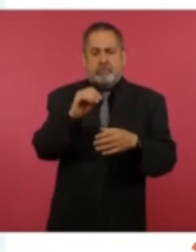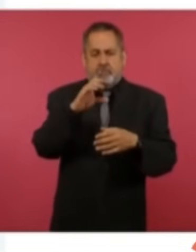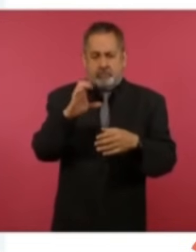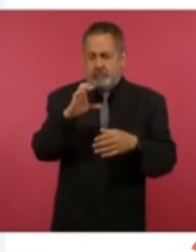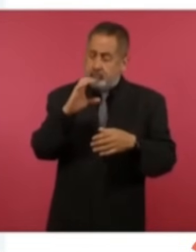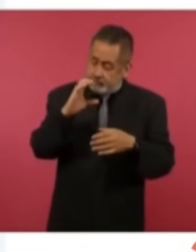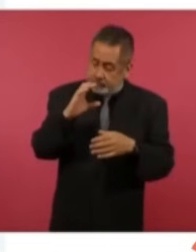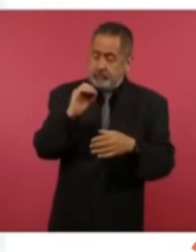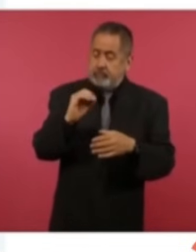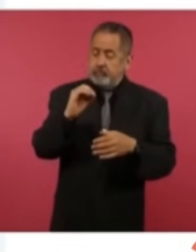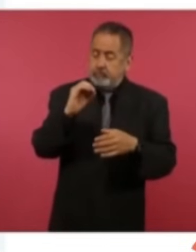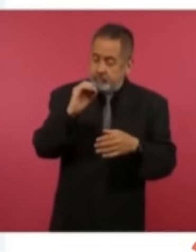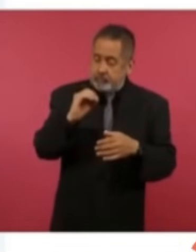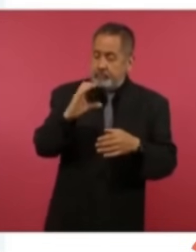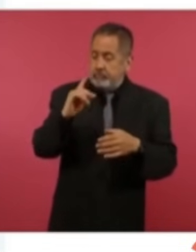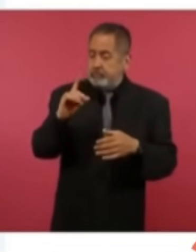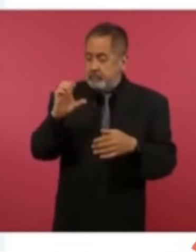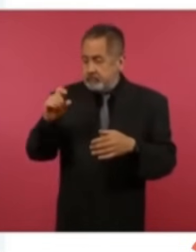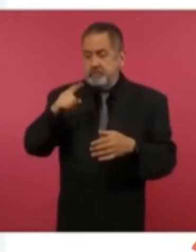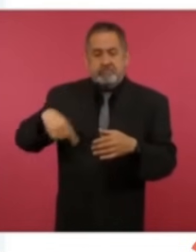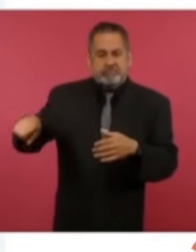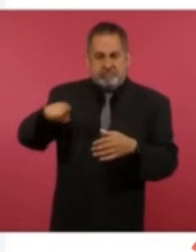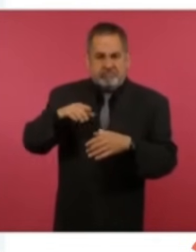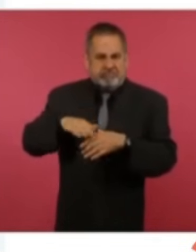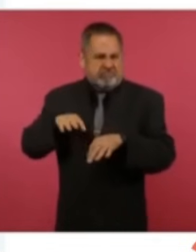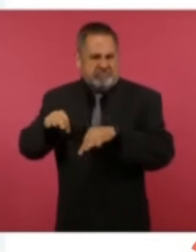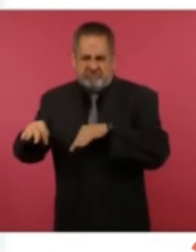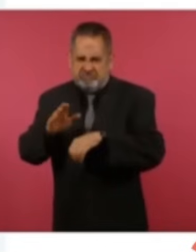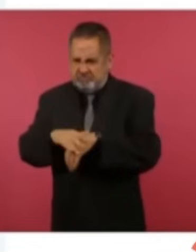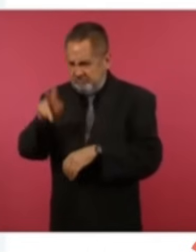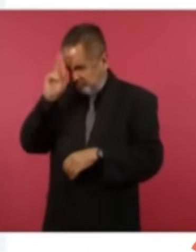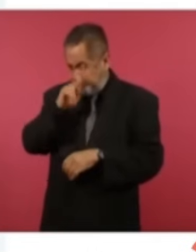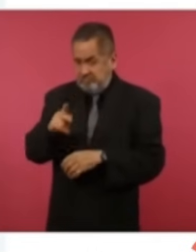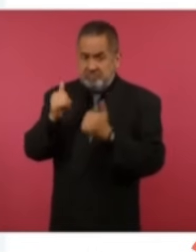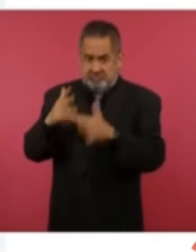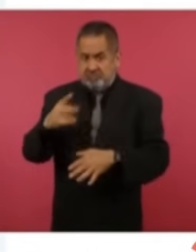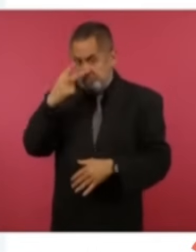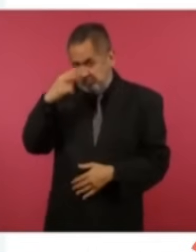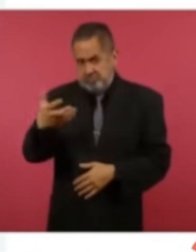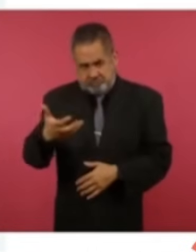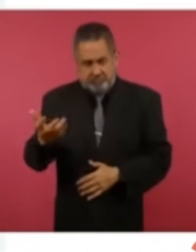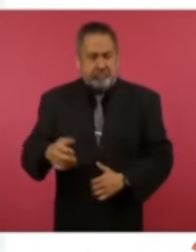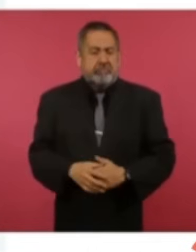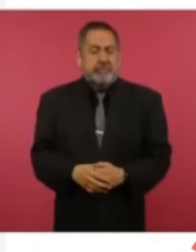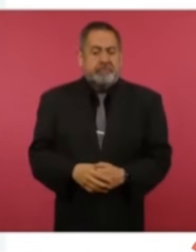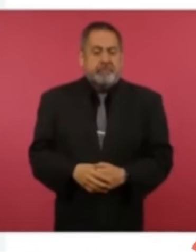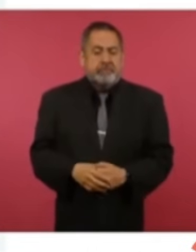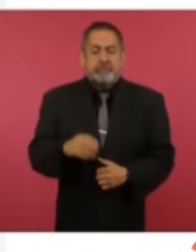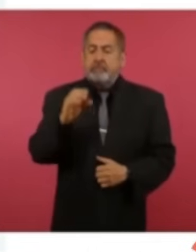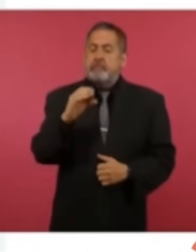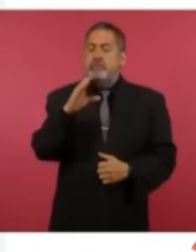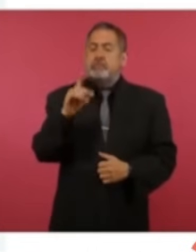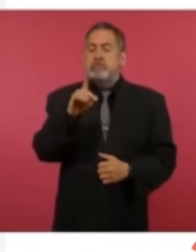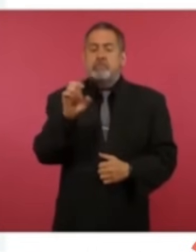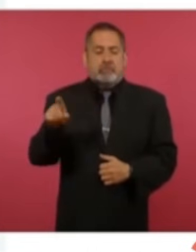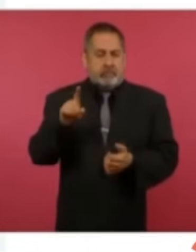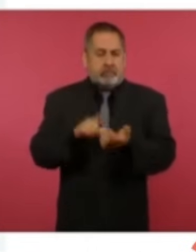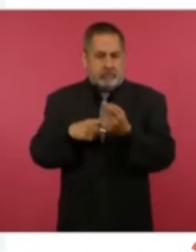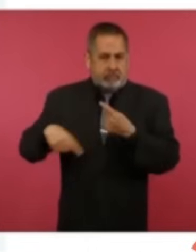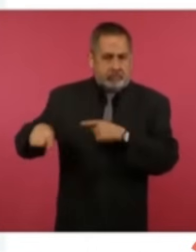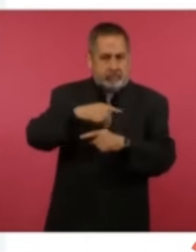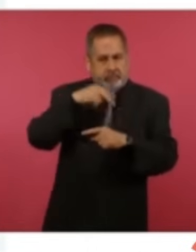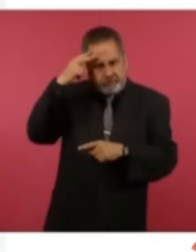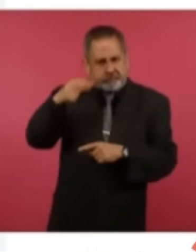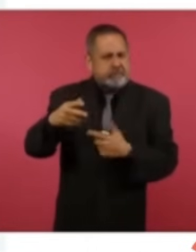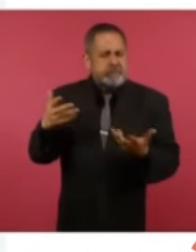Desarrollo Económico. Aquí lo estamos viendo. De los países de la Organización de Comercio y Desarrollo Económico, los